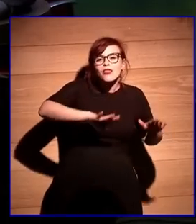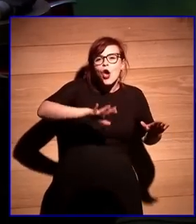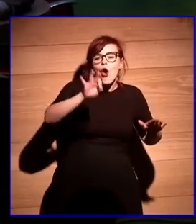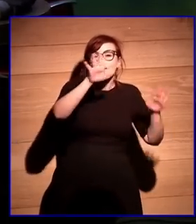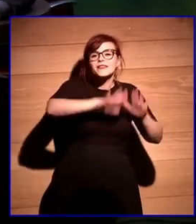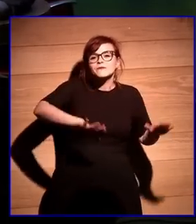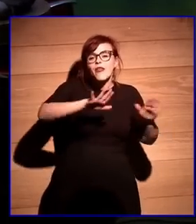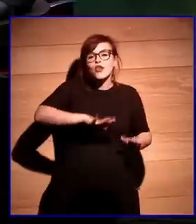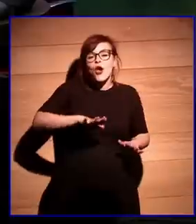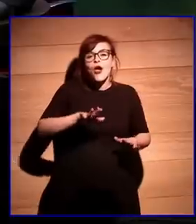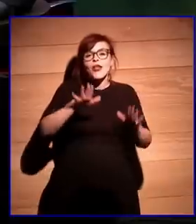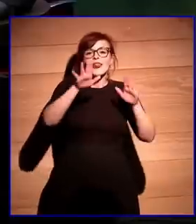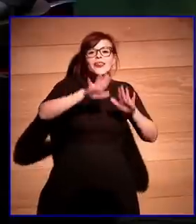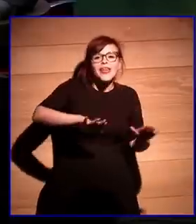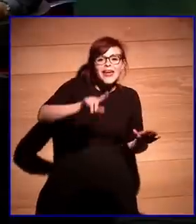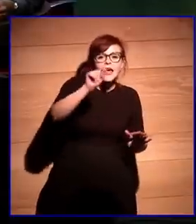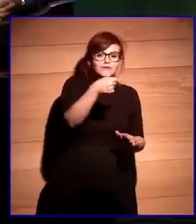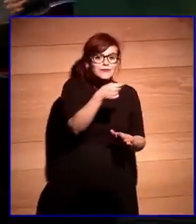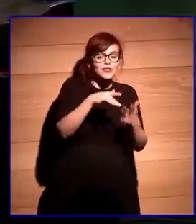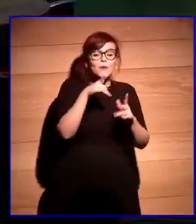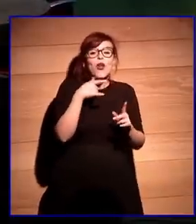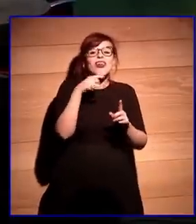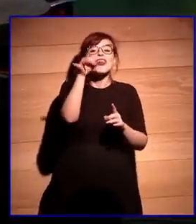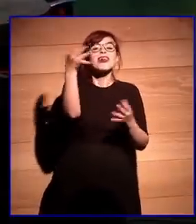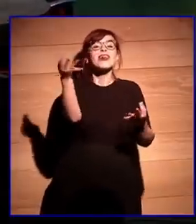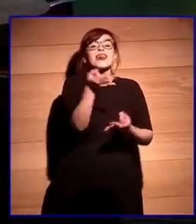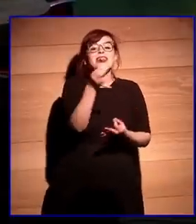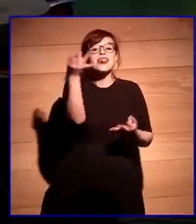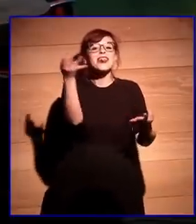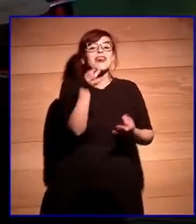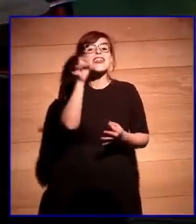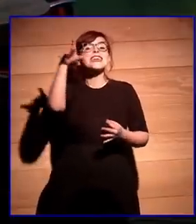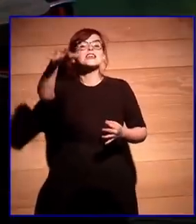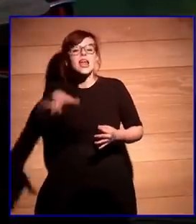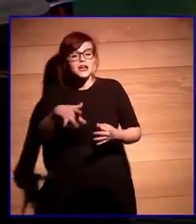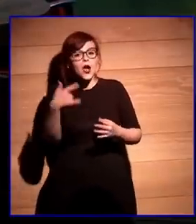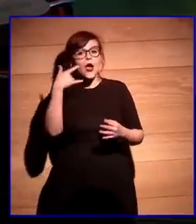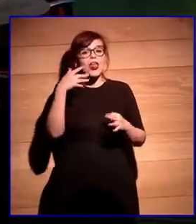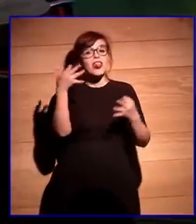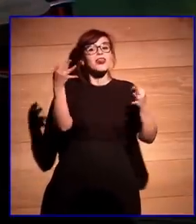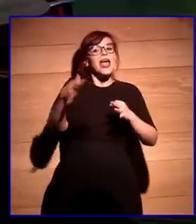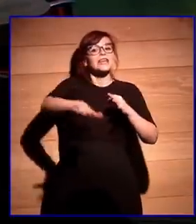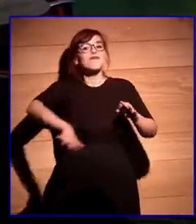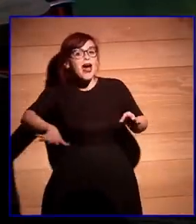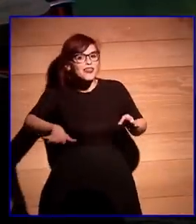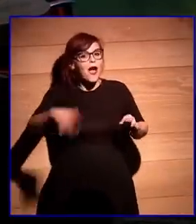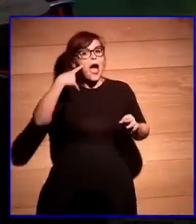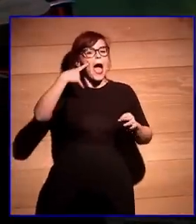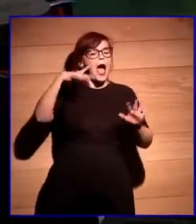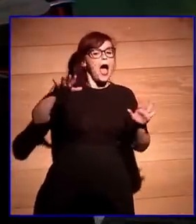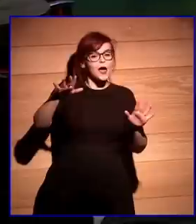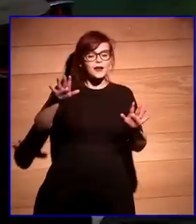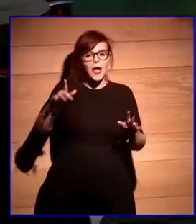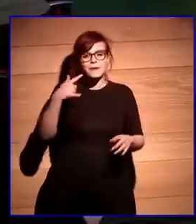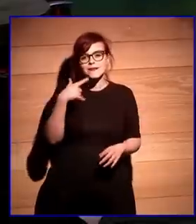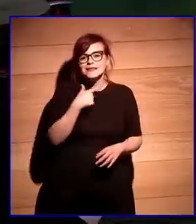con coma de vocativo. Despacio, no, coma de vocativo. Despacio Telefónica. Eso es... Era un poco la idea. No